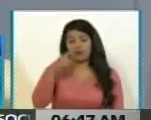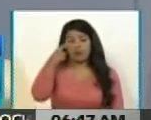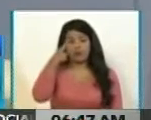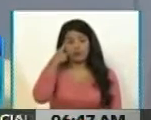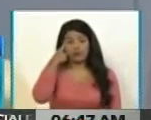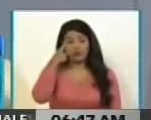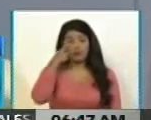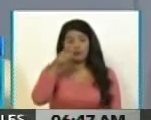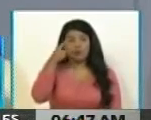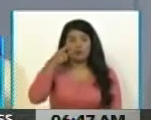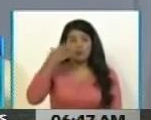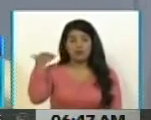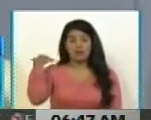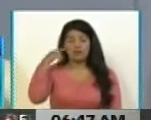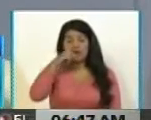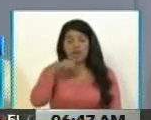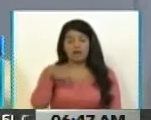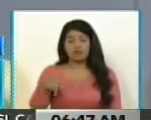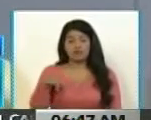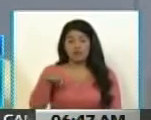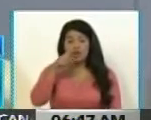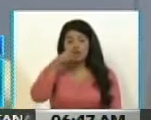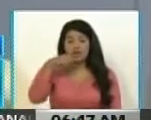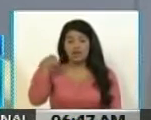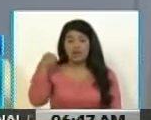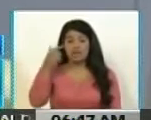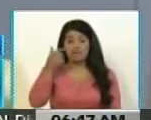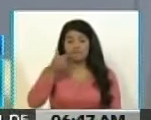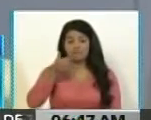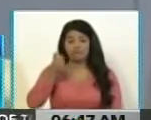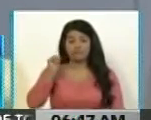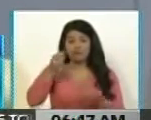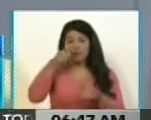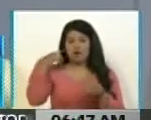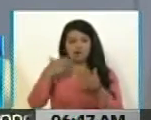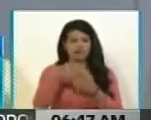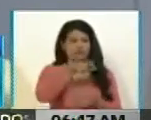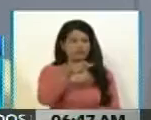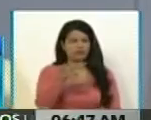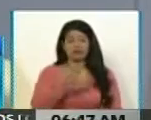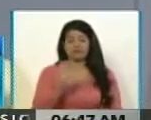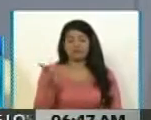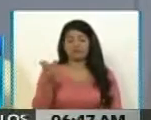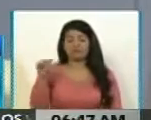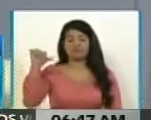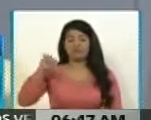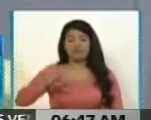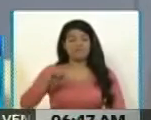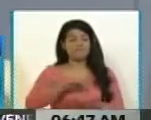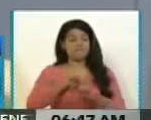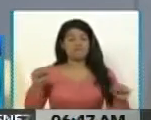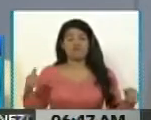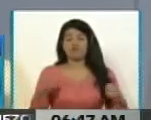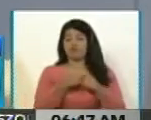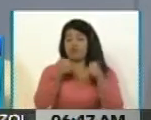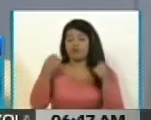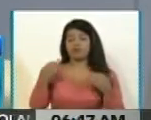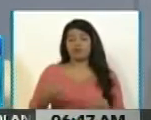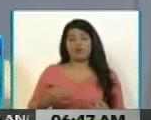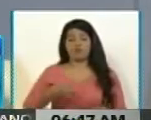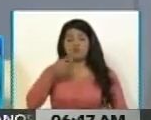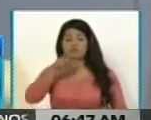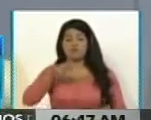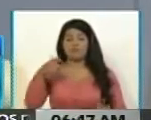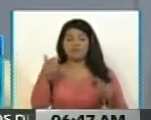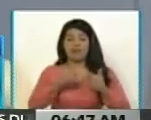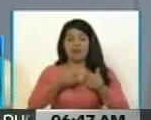recordemos que a principios de este año había unos profetas vaticinando estallidos sociales por todos lados.